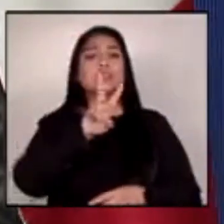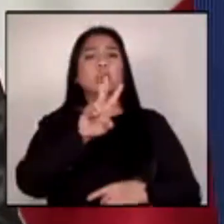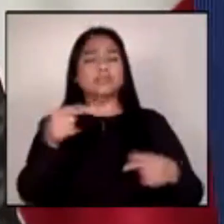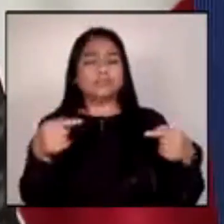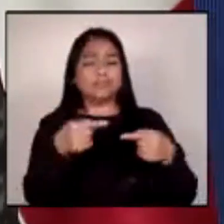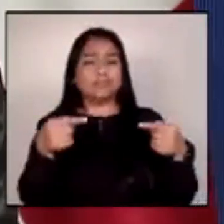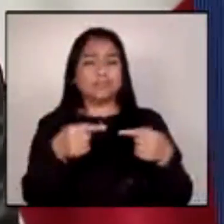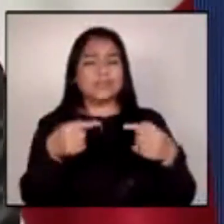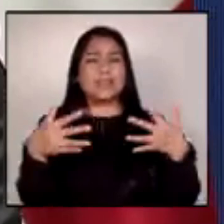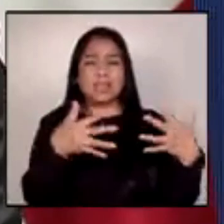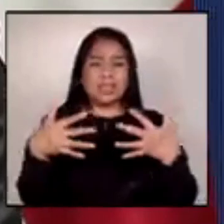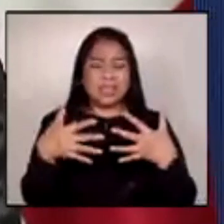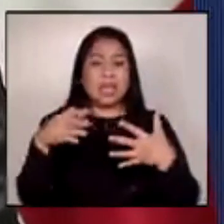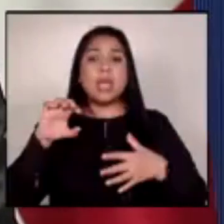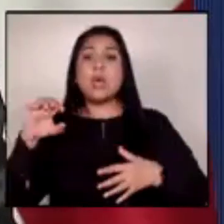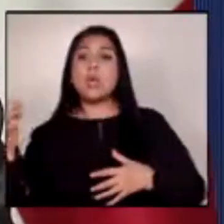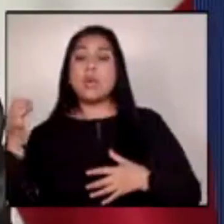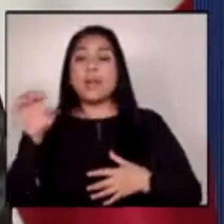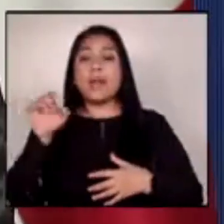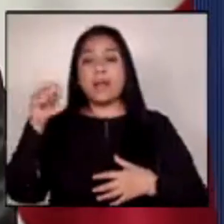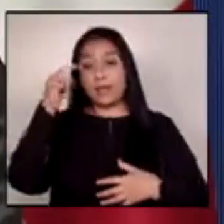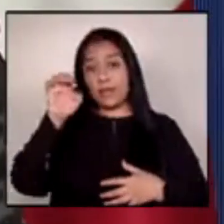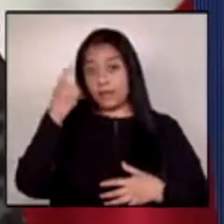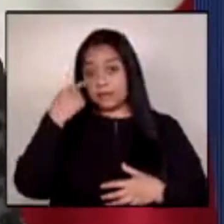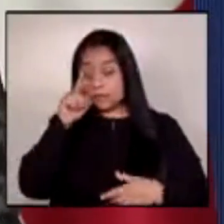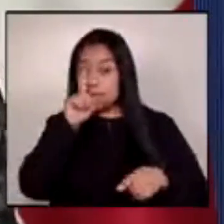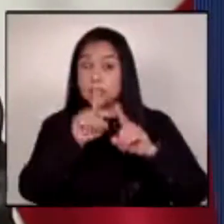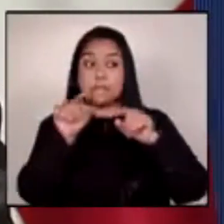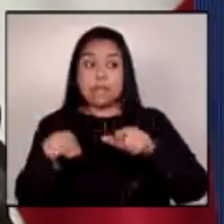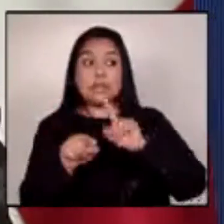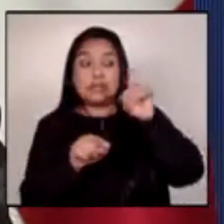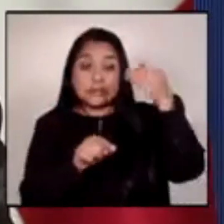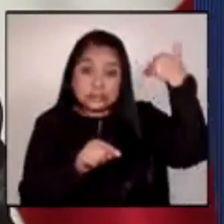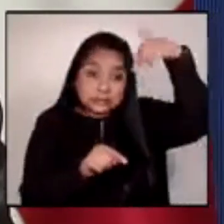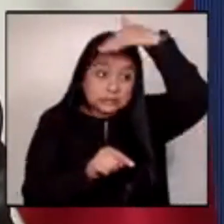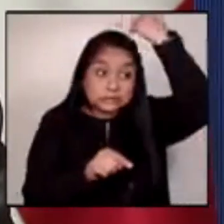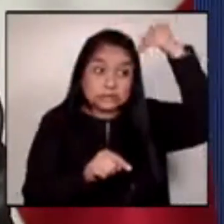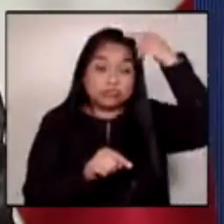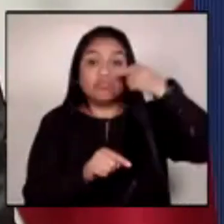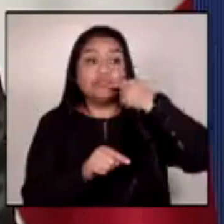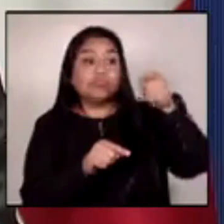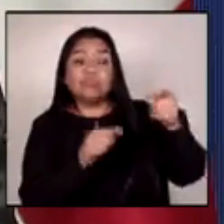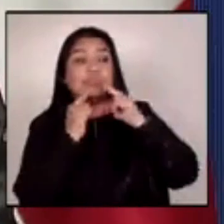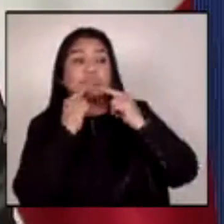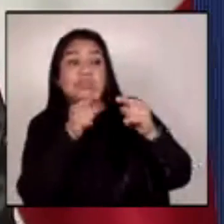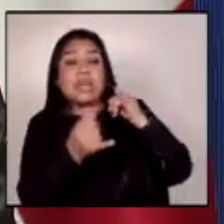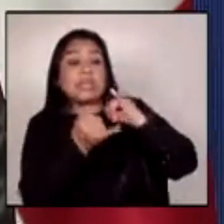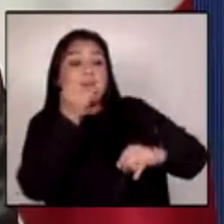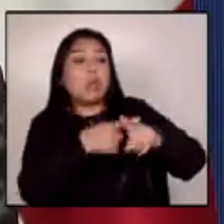en Europa del Este y en el Medio Oriente que no pudimos o no podremos predecir cuándo